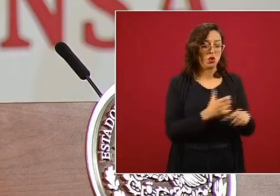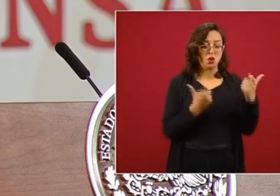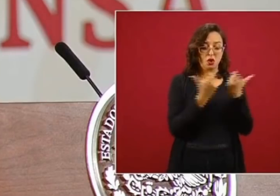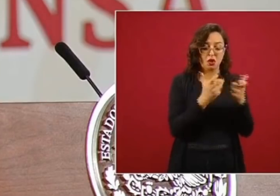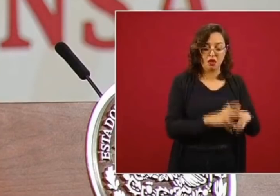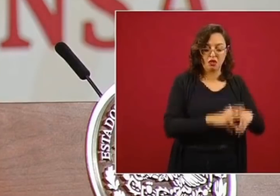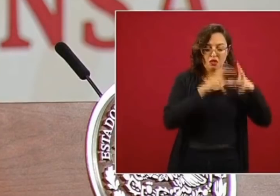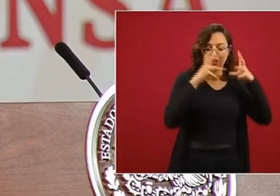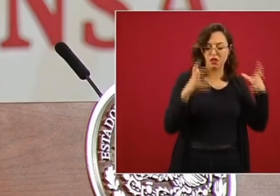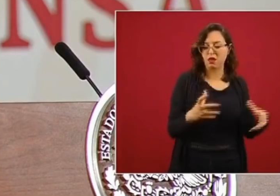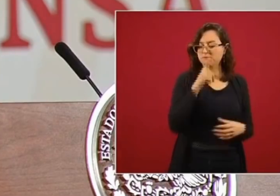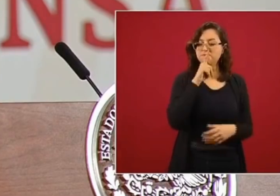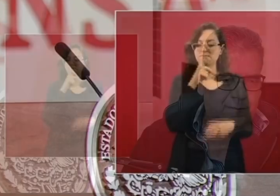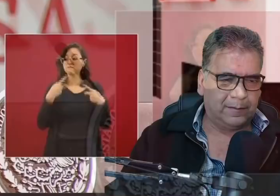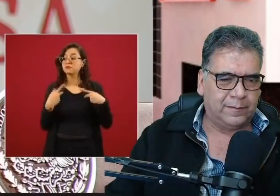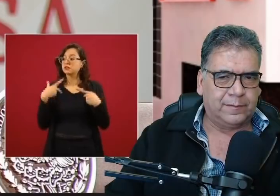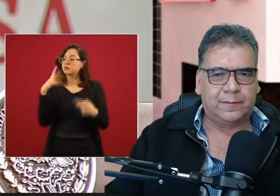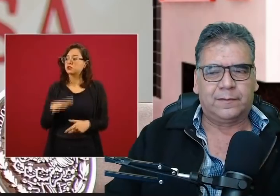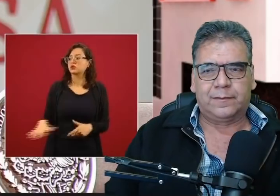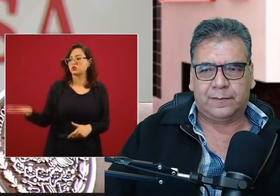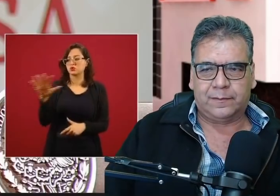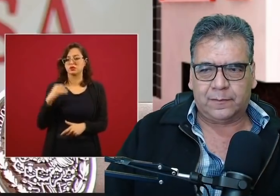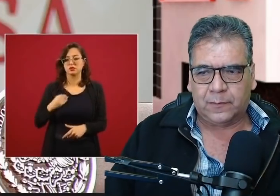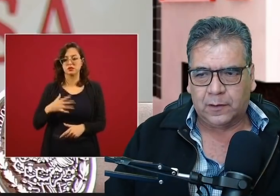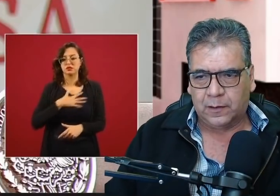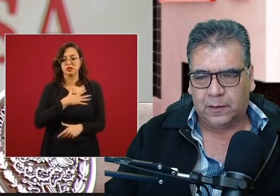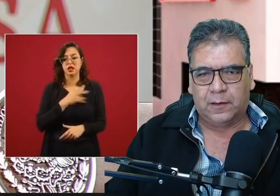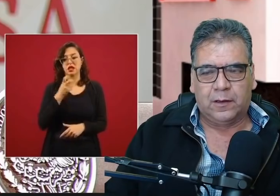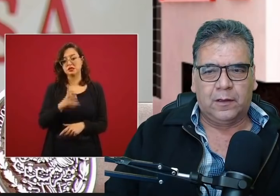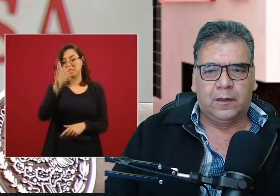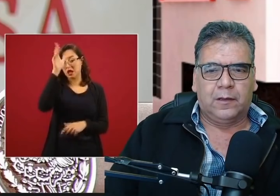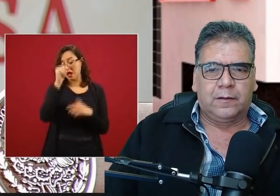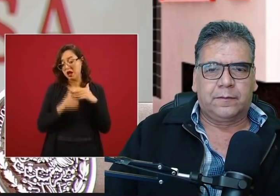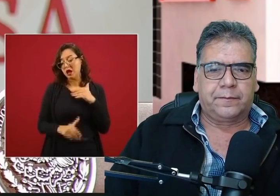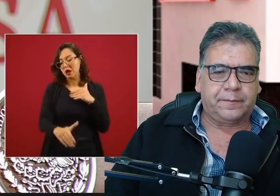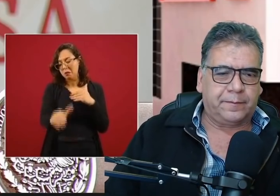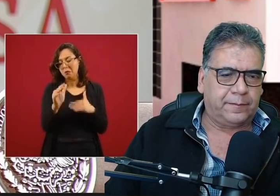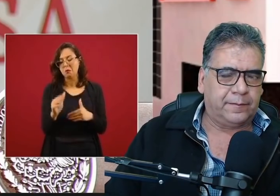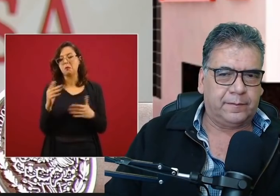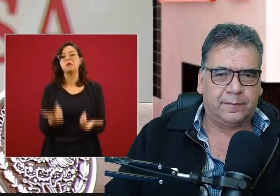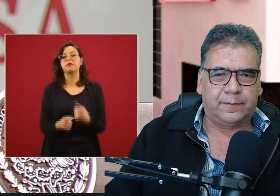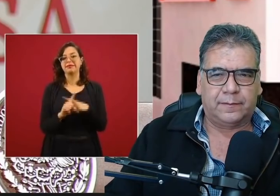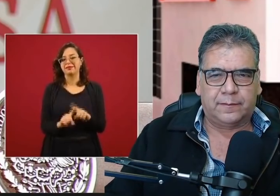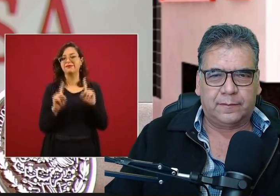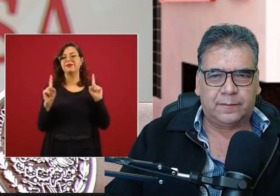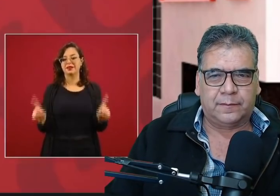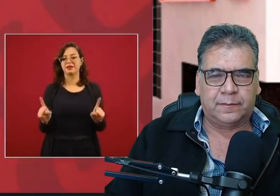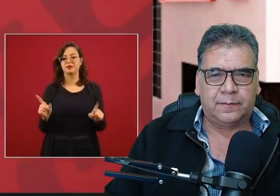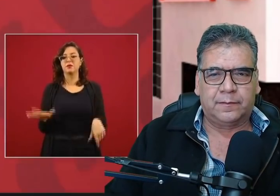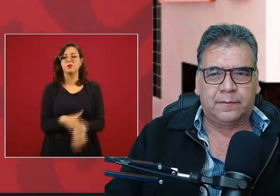y peculiar este tratado. Se ha señalado ya en varias ocasiones que este es un